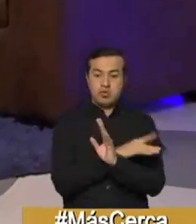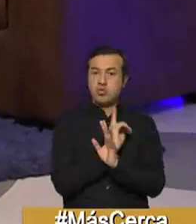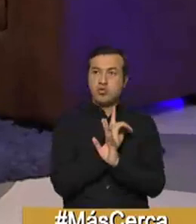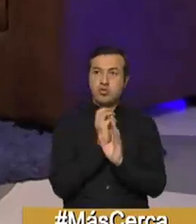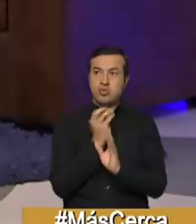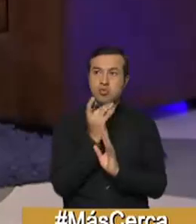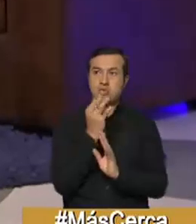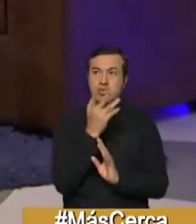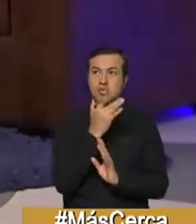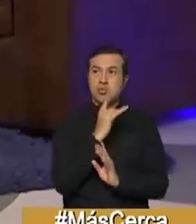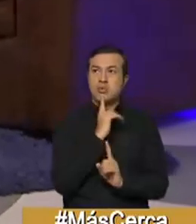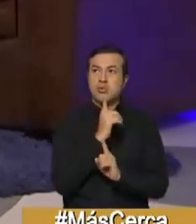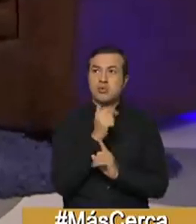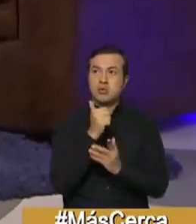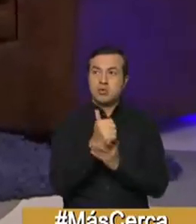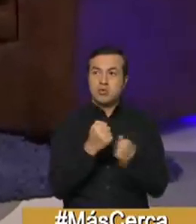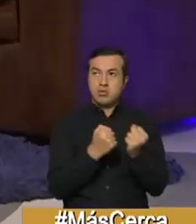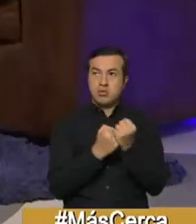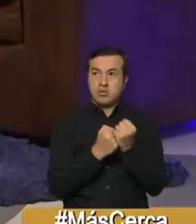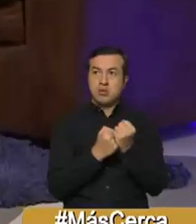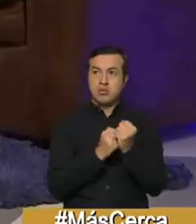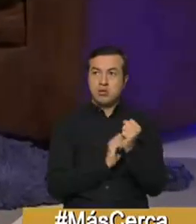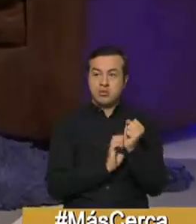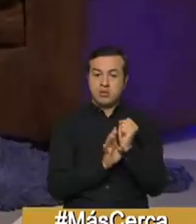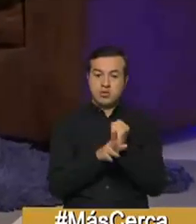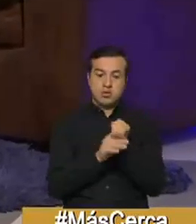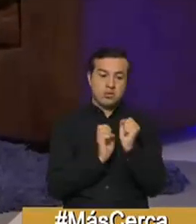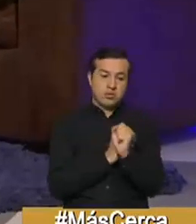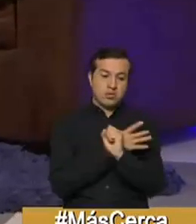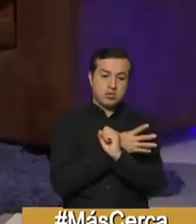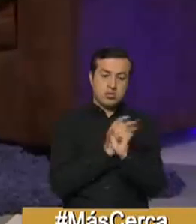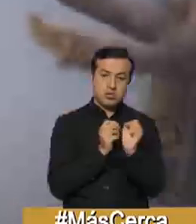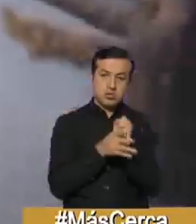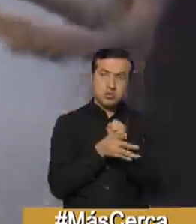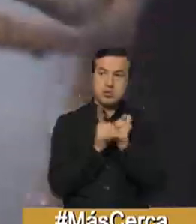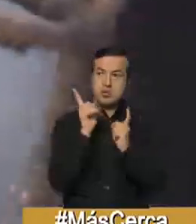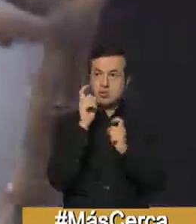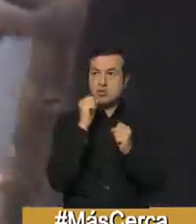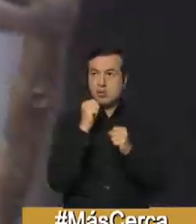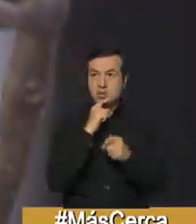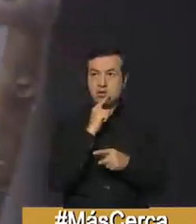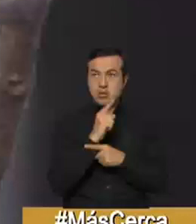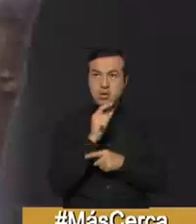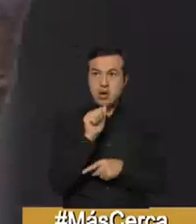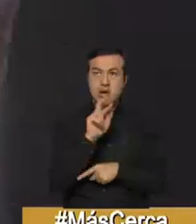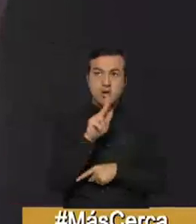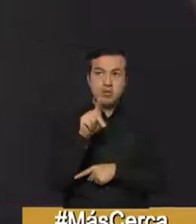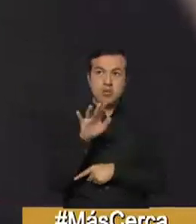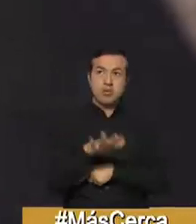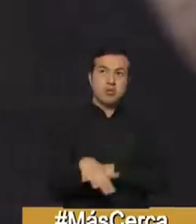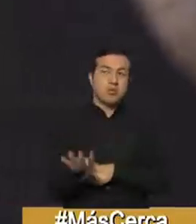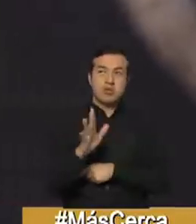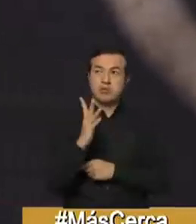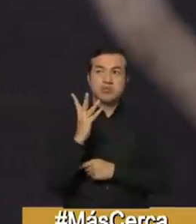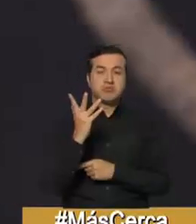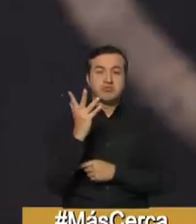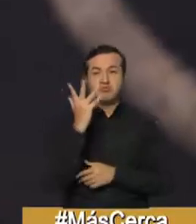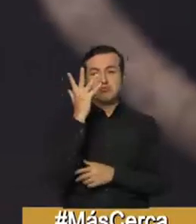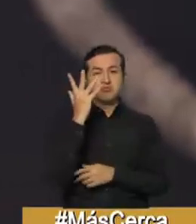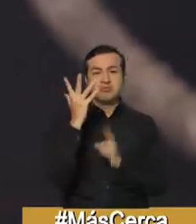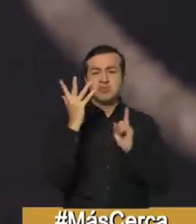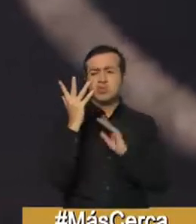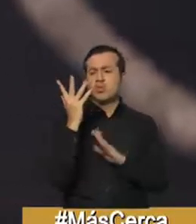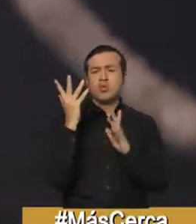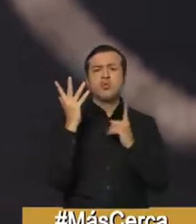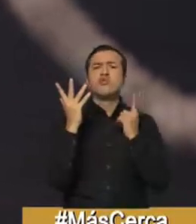Entonces quiero estimular ramas bajas internas. Entonces es una lucha. En el arupo, en un jardín, nada. Él crece